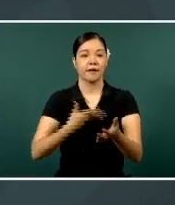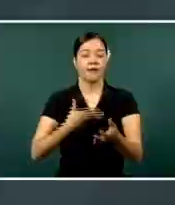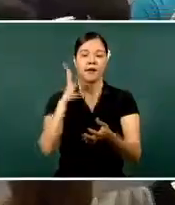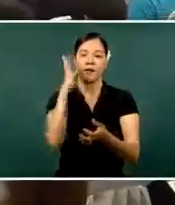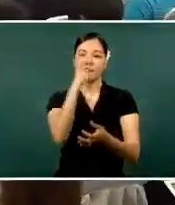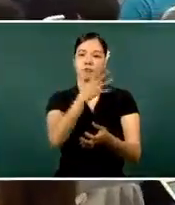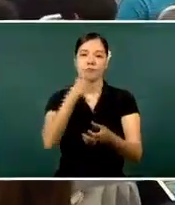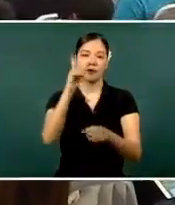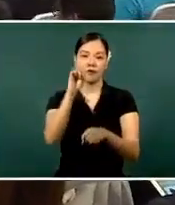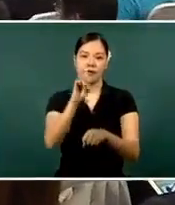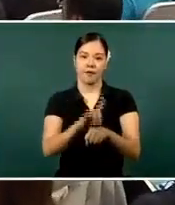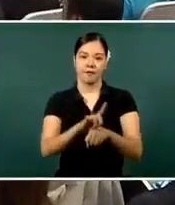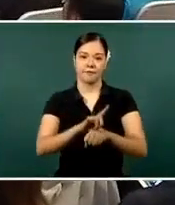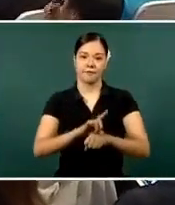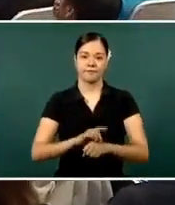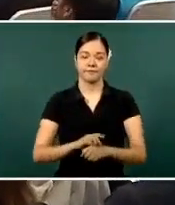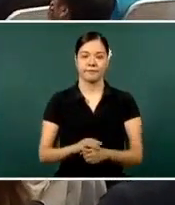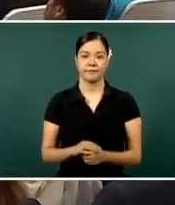día.